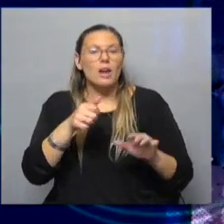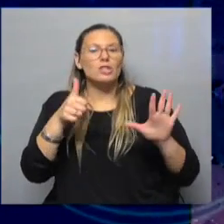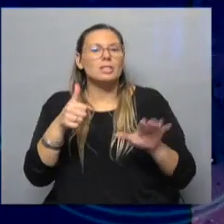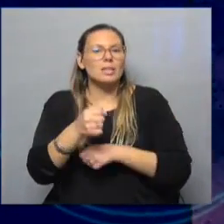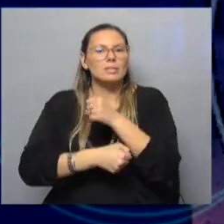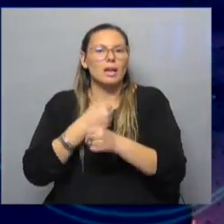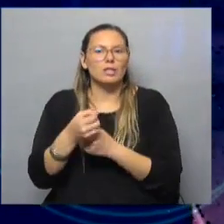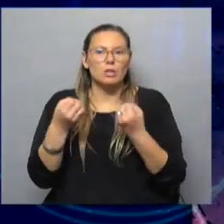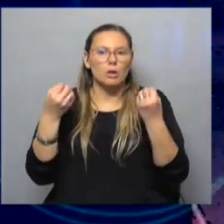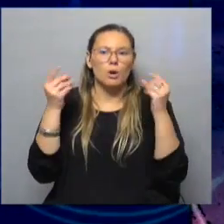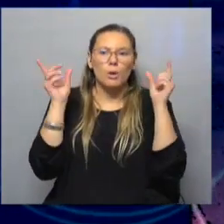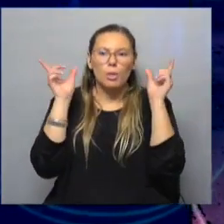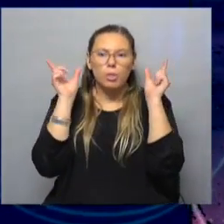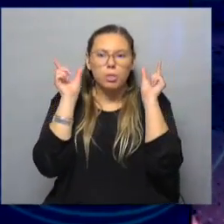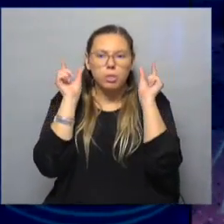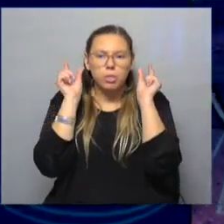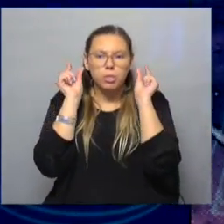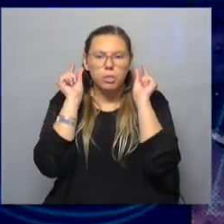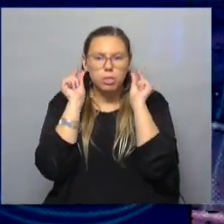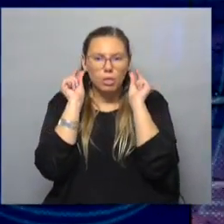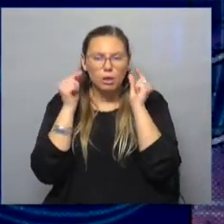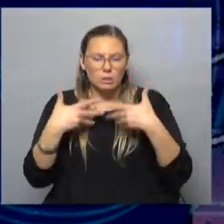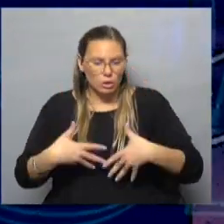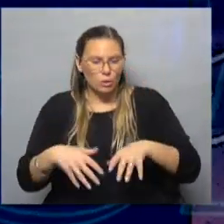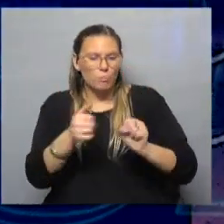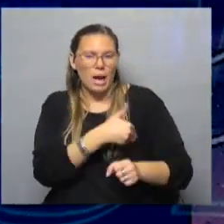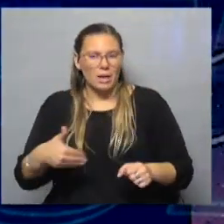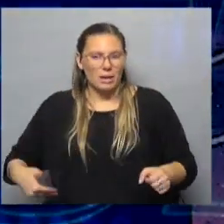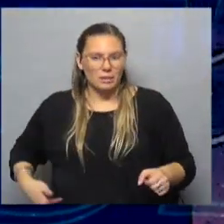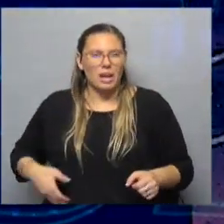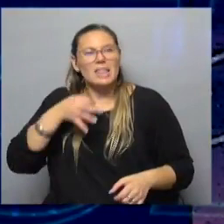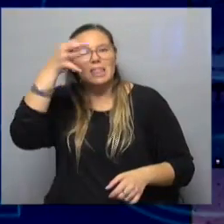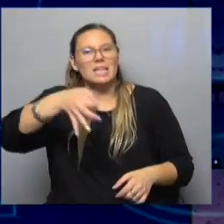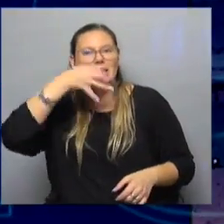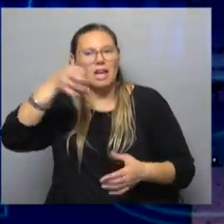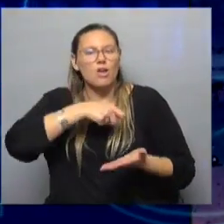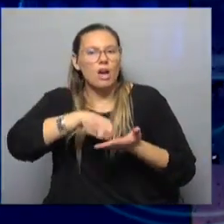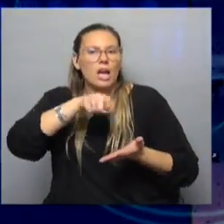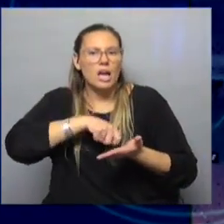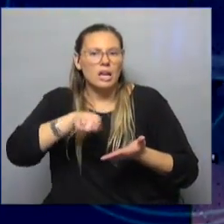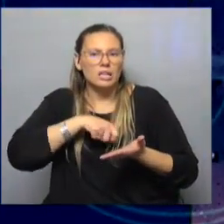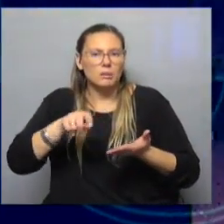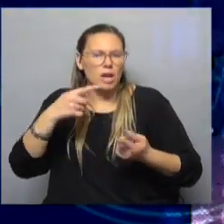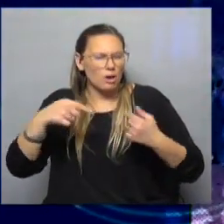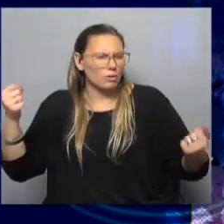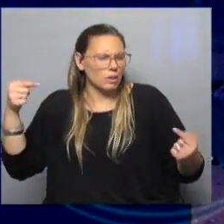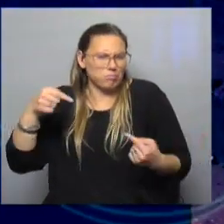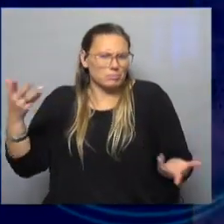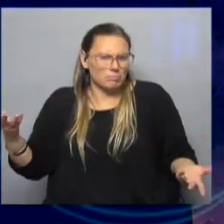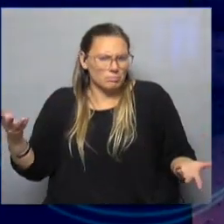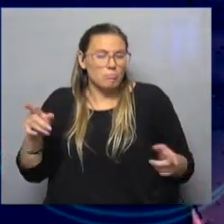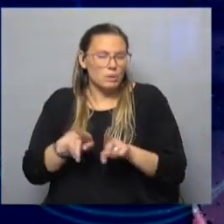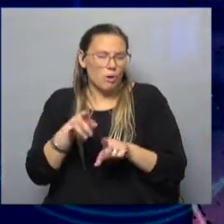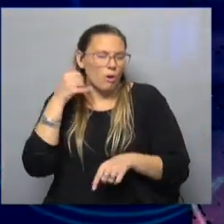6 años empecé a perder progresivamente la audición. Lo detectaron las maestras, porque en los dictados se escribía incoherencias, como digo en la película.